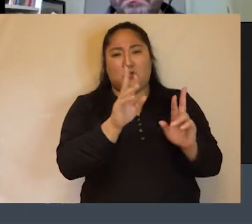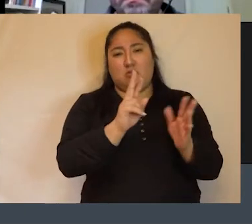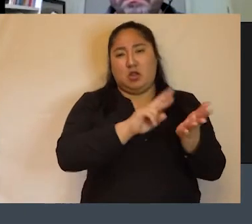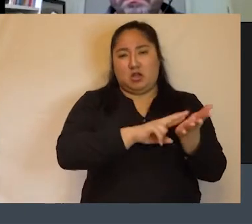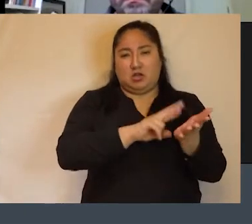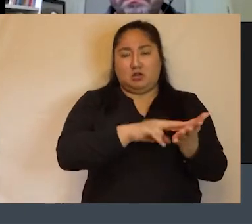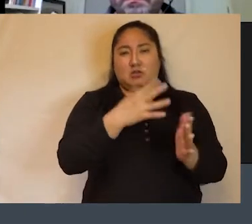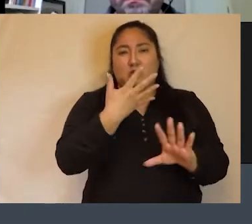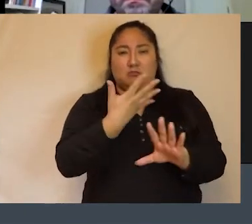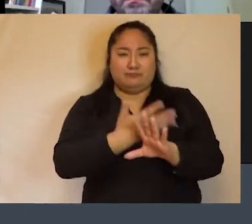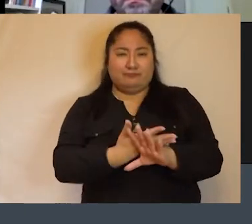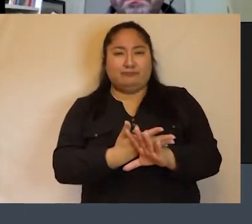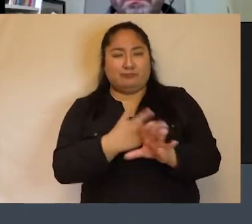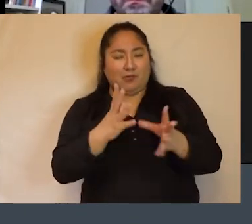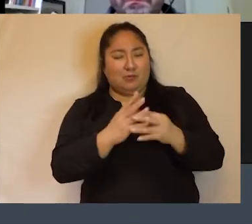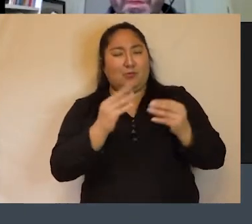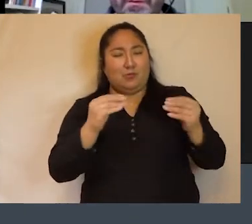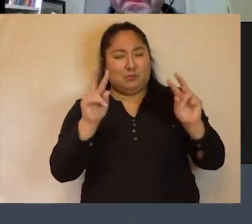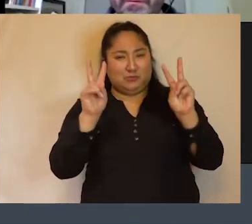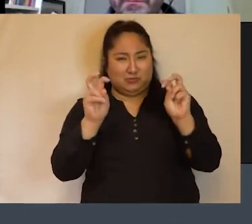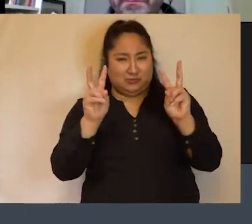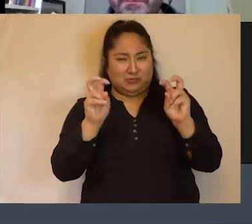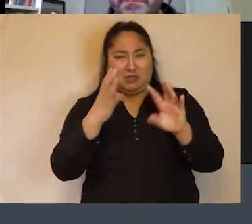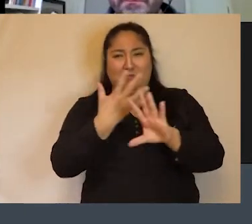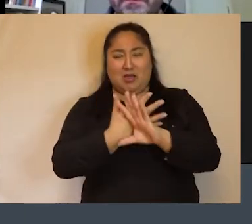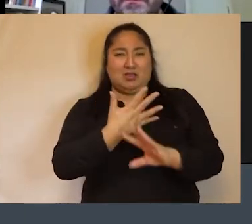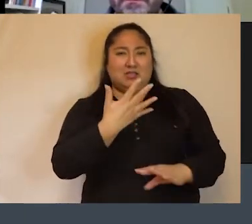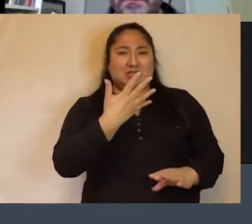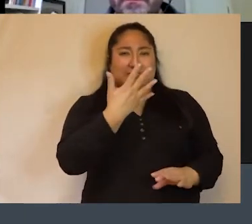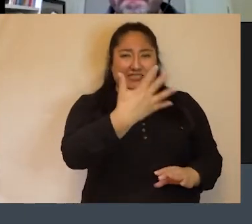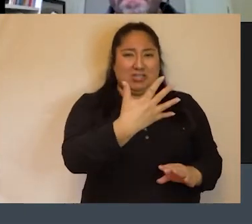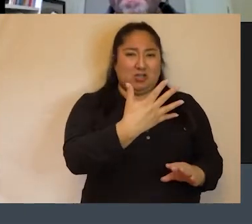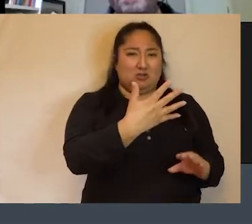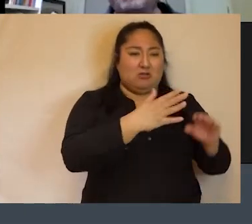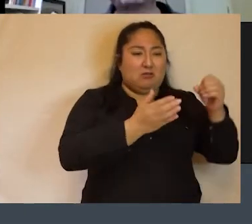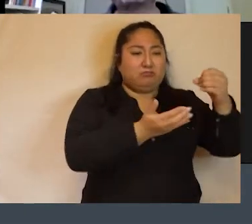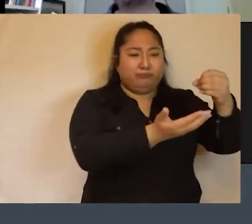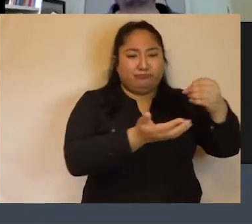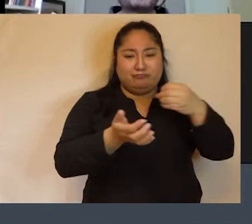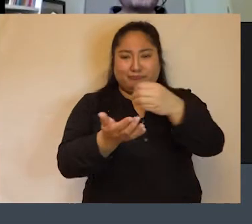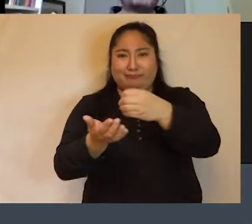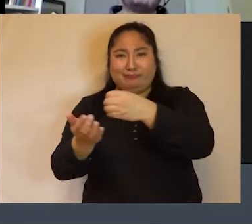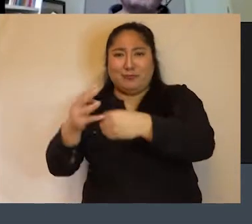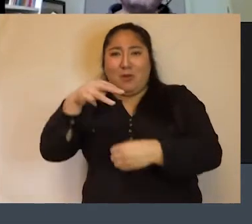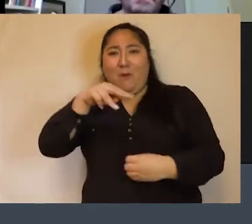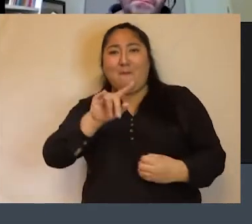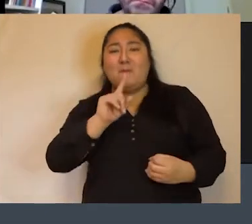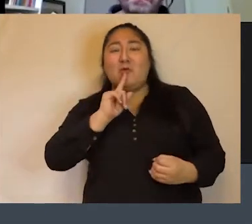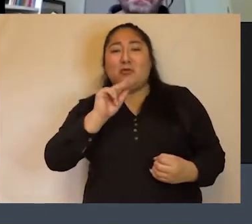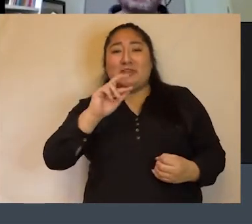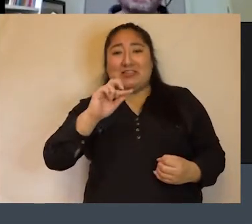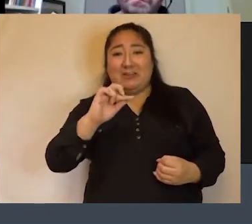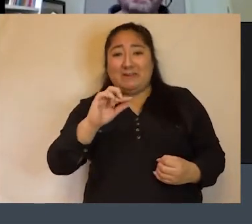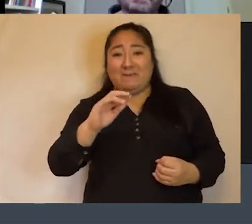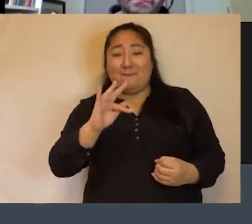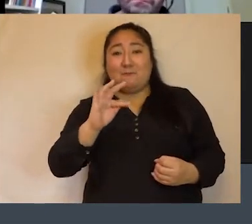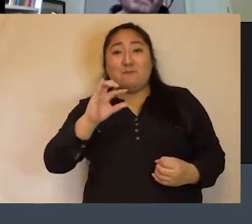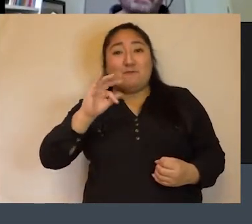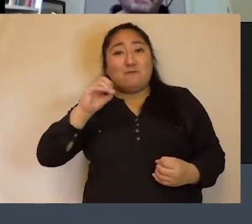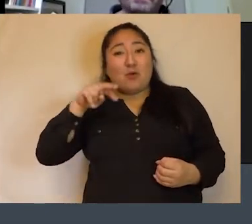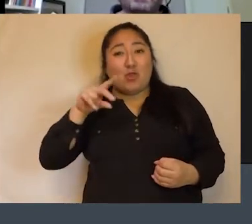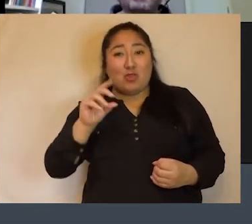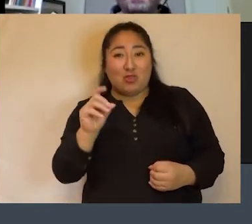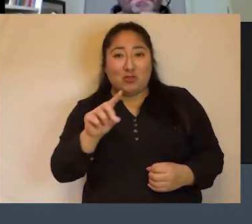condice con la realidad. Hay una duplicación enorme de fondos. Hay 5 multifondos que no se justifican, hay 7 AFP que